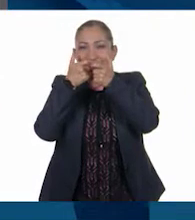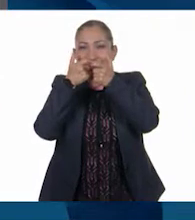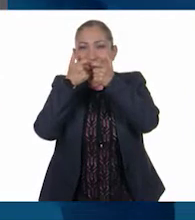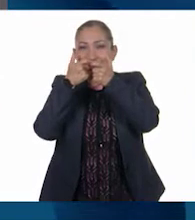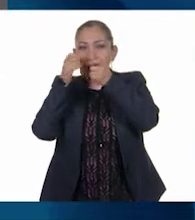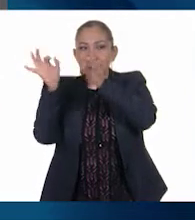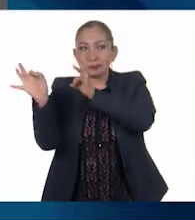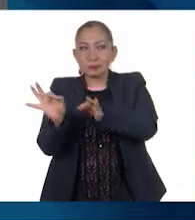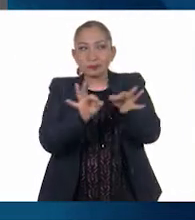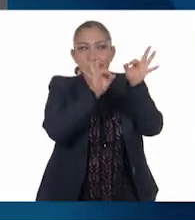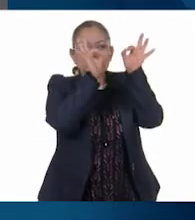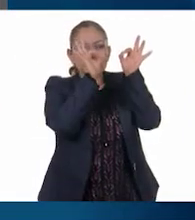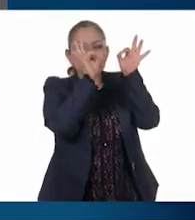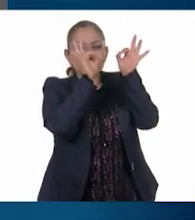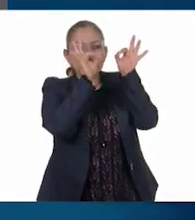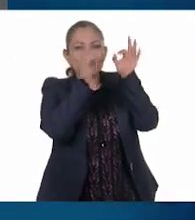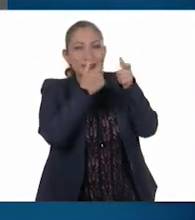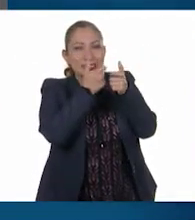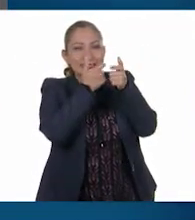Voltea para un lado.